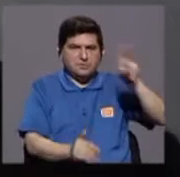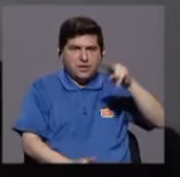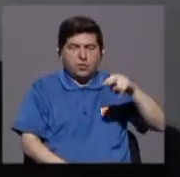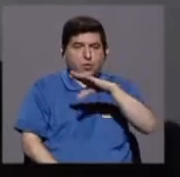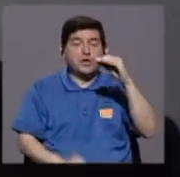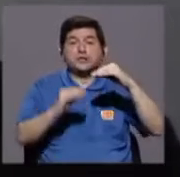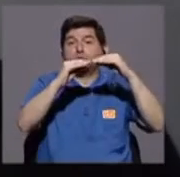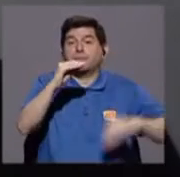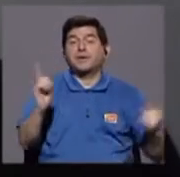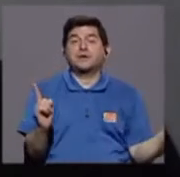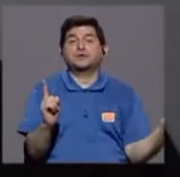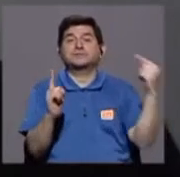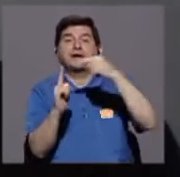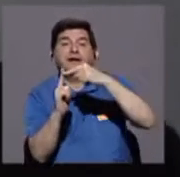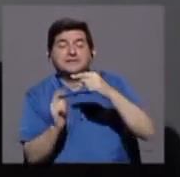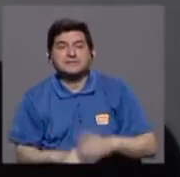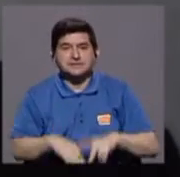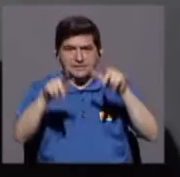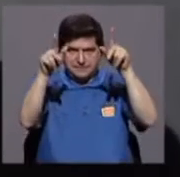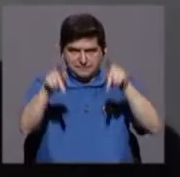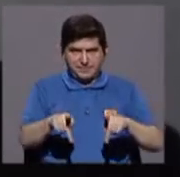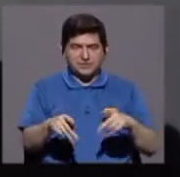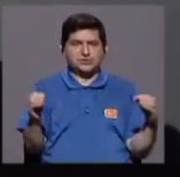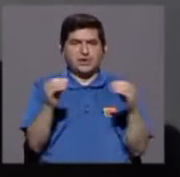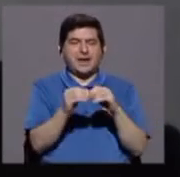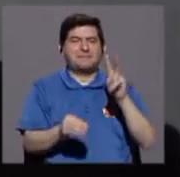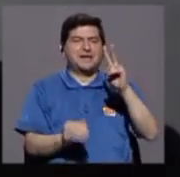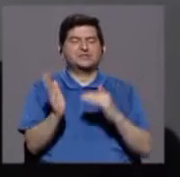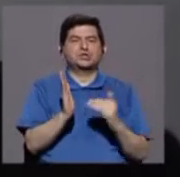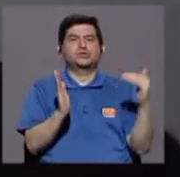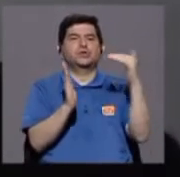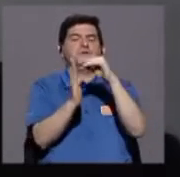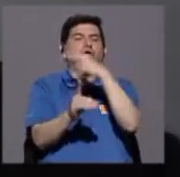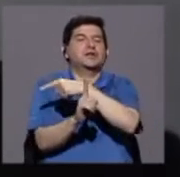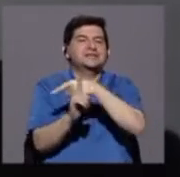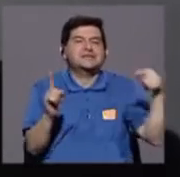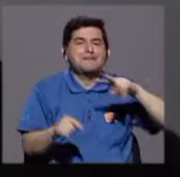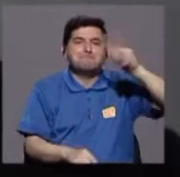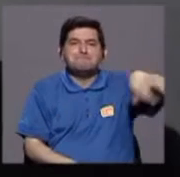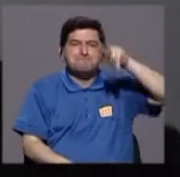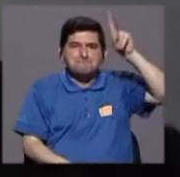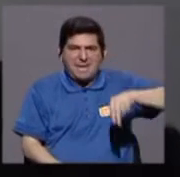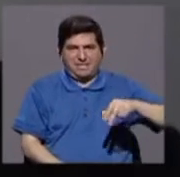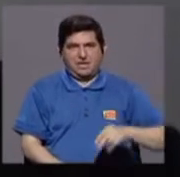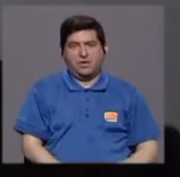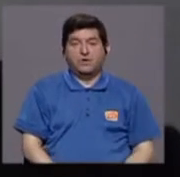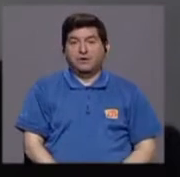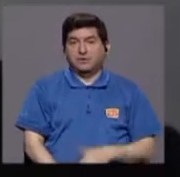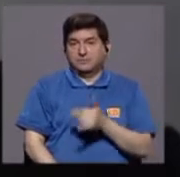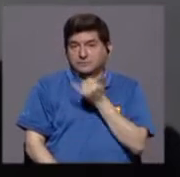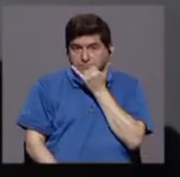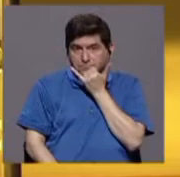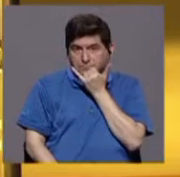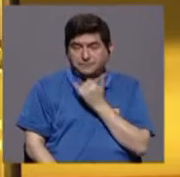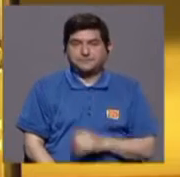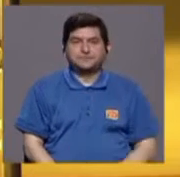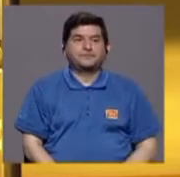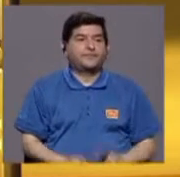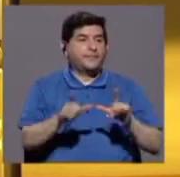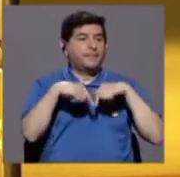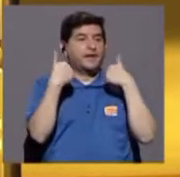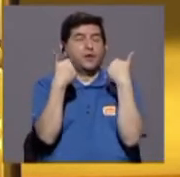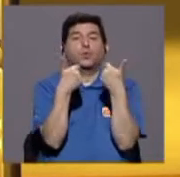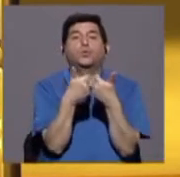menos, hasta las personas de más de 2,5 millones de colones. Y resulta que entonces, en los